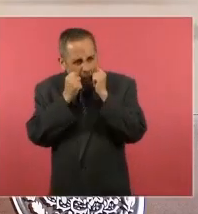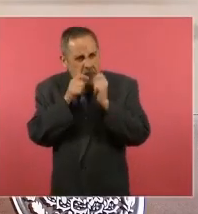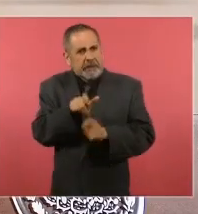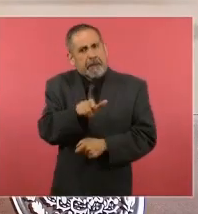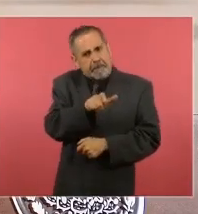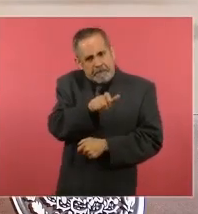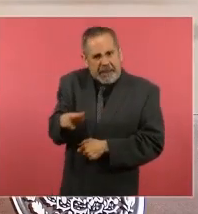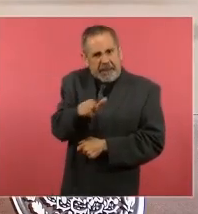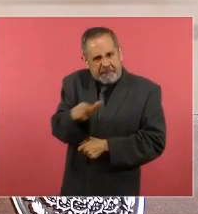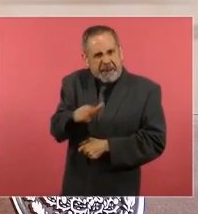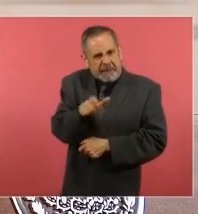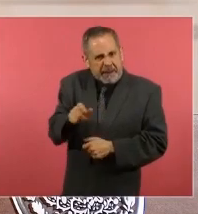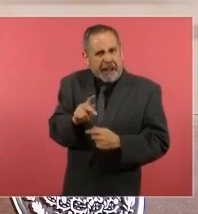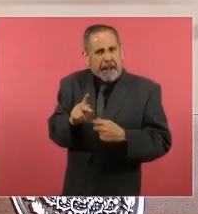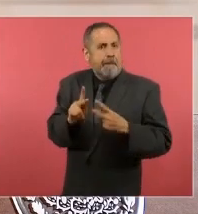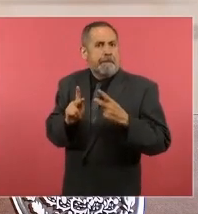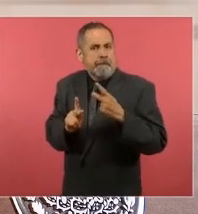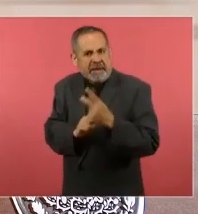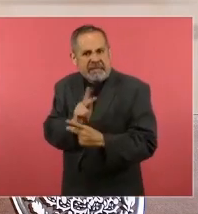pagar